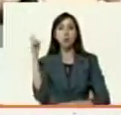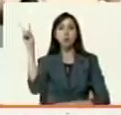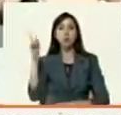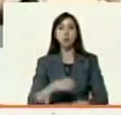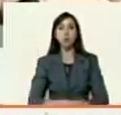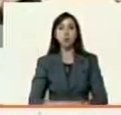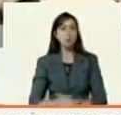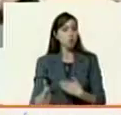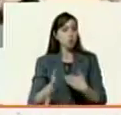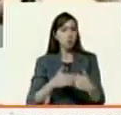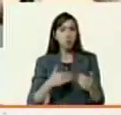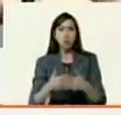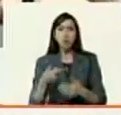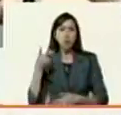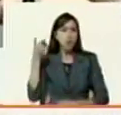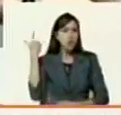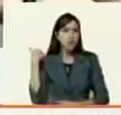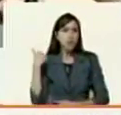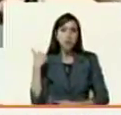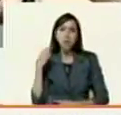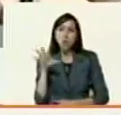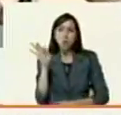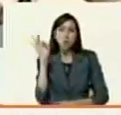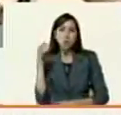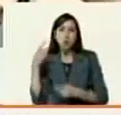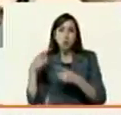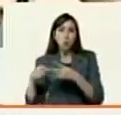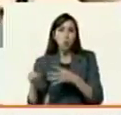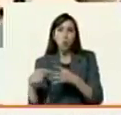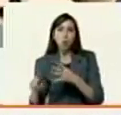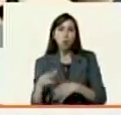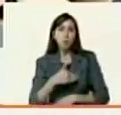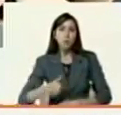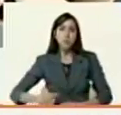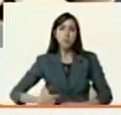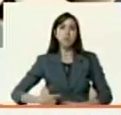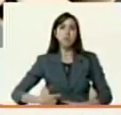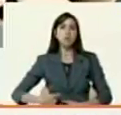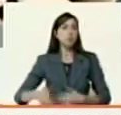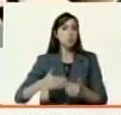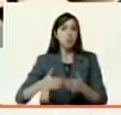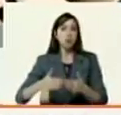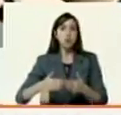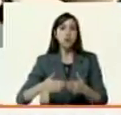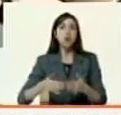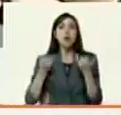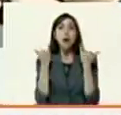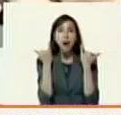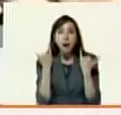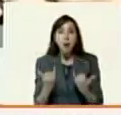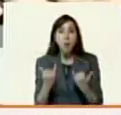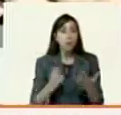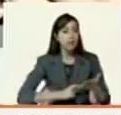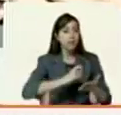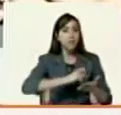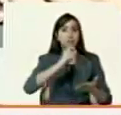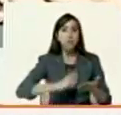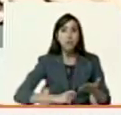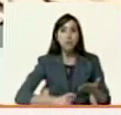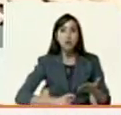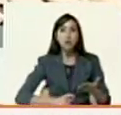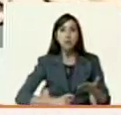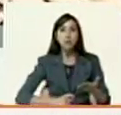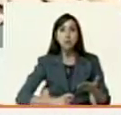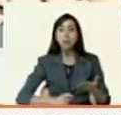quién votaste el año pasado, no importa si no votaste incluso el año pasado, pero ningún venezolano puede aceptar que bloqueen